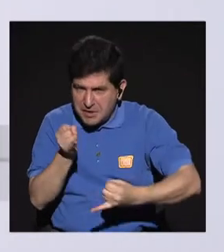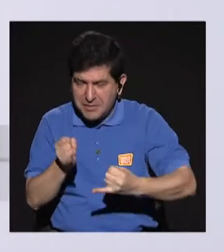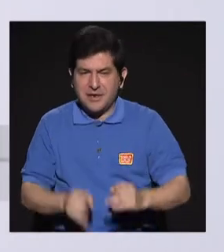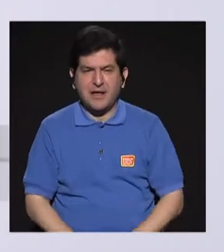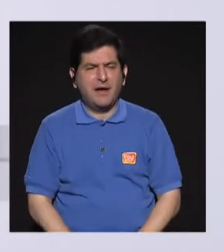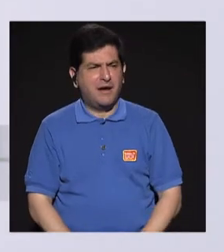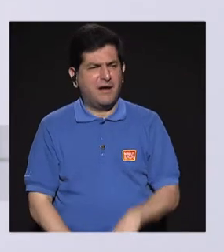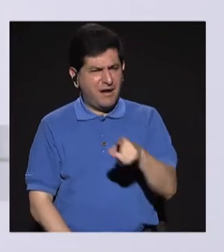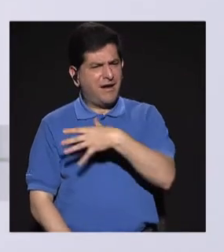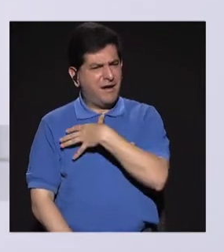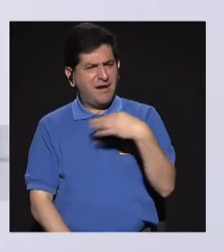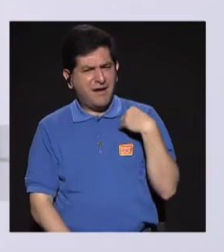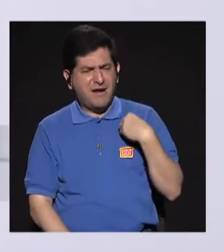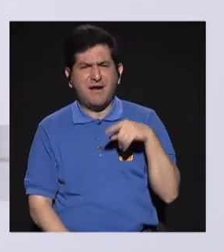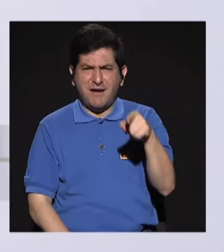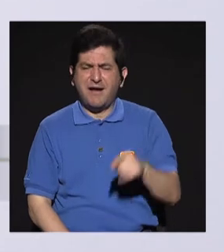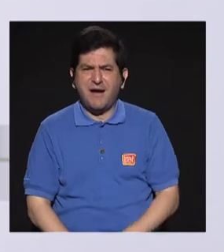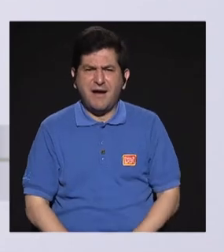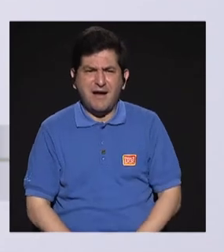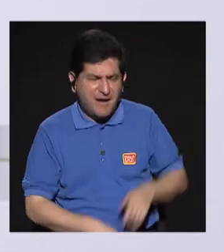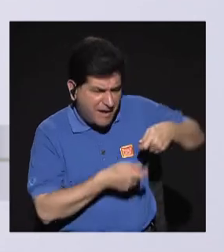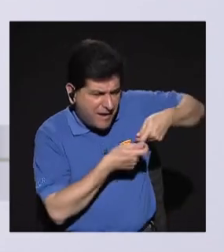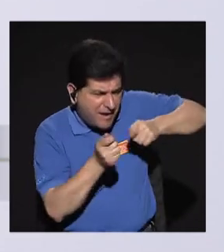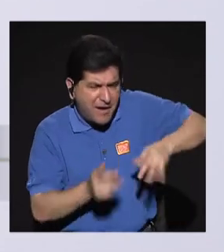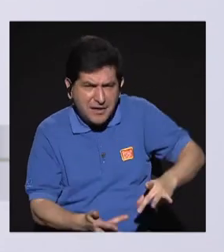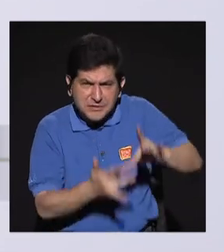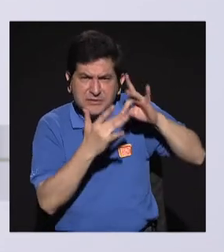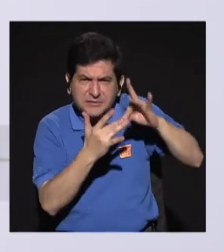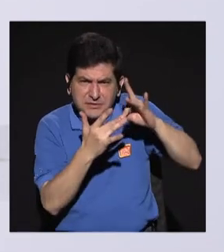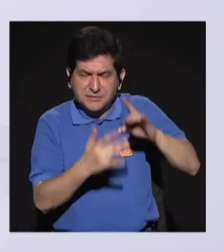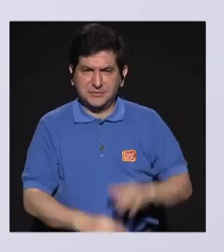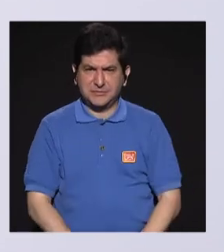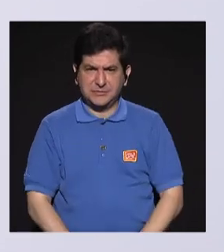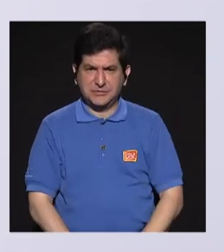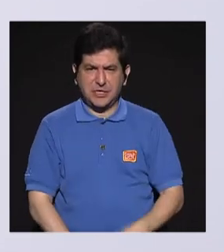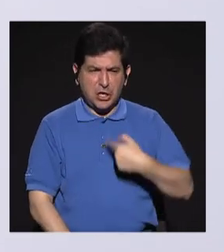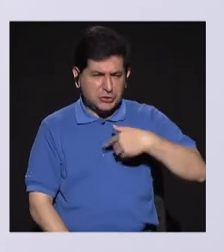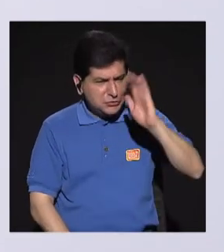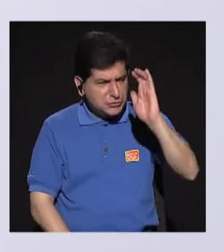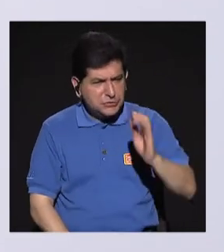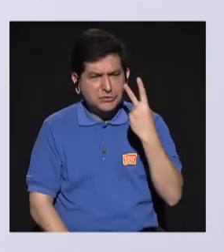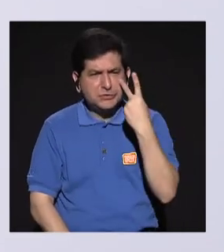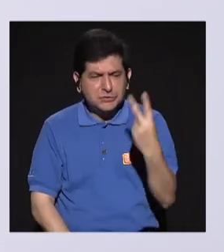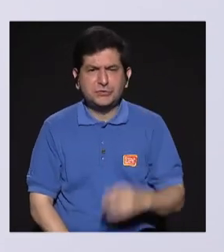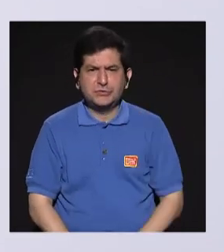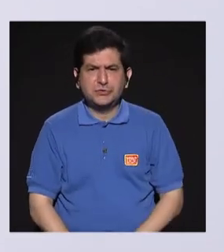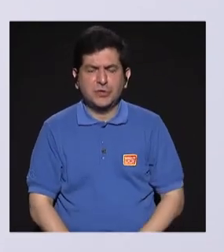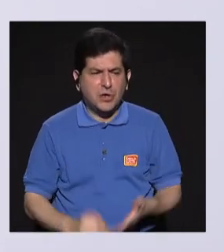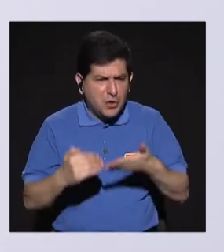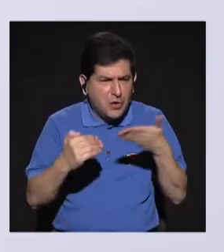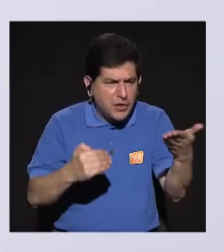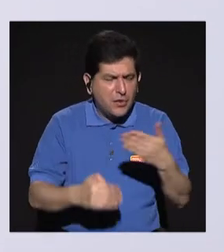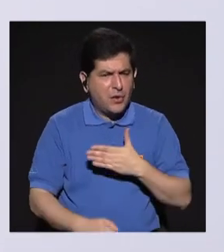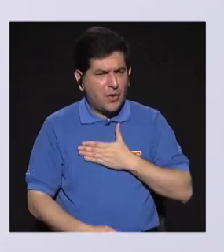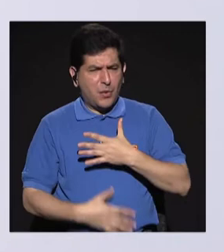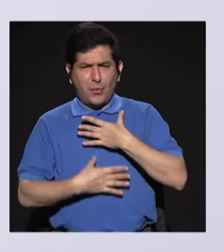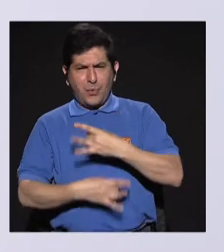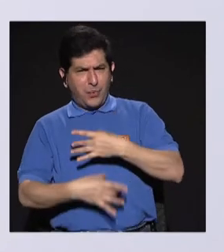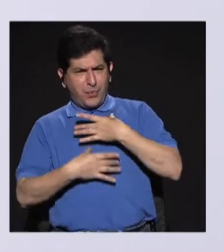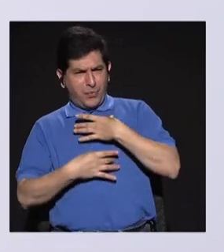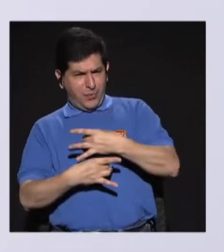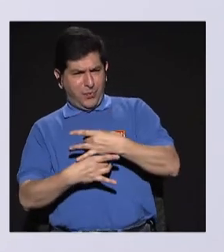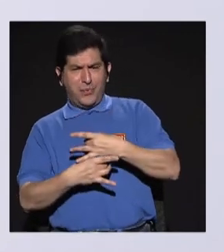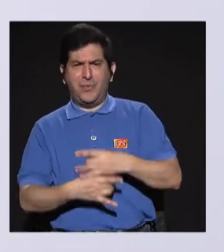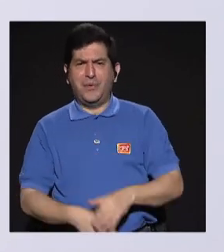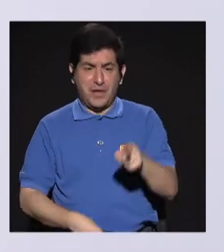finalizando el colegio siempre me atraía mucho la arqueología en especial este cuando estaba muy pequeño había visto unas piezas que me